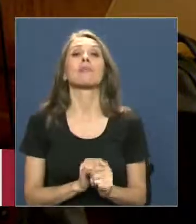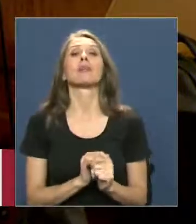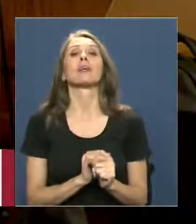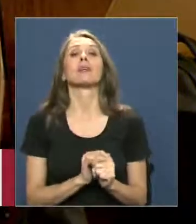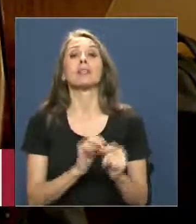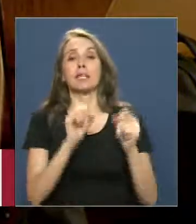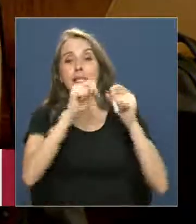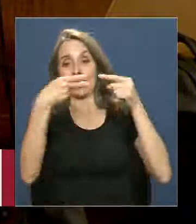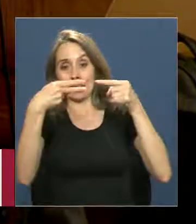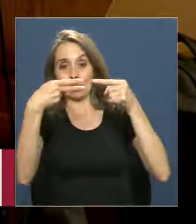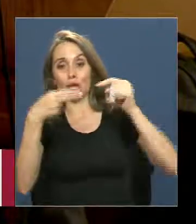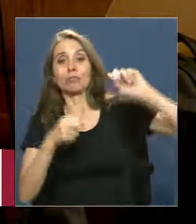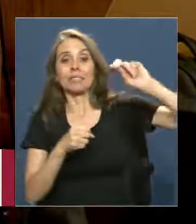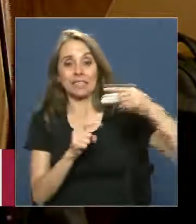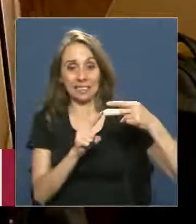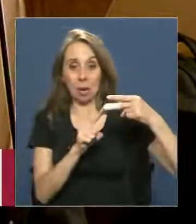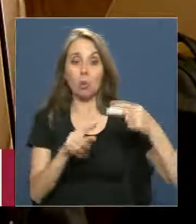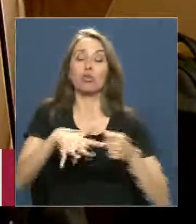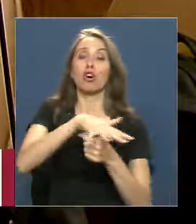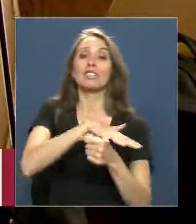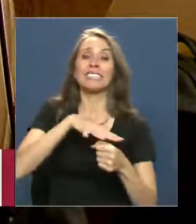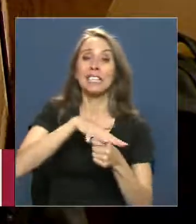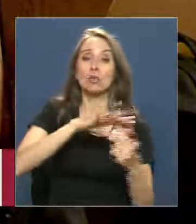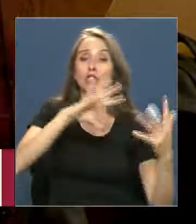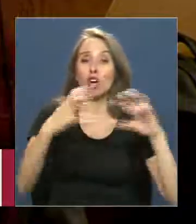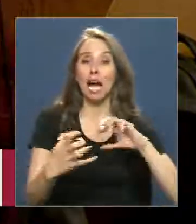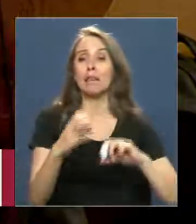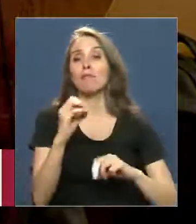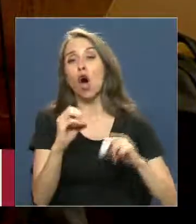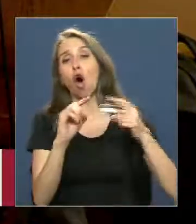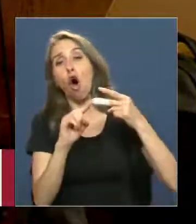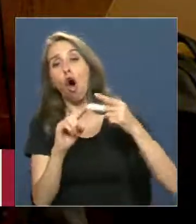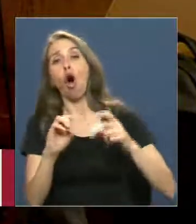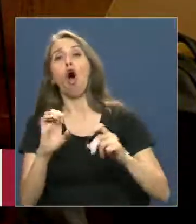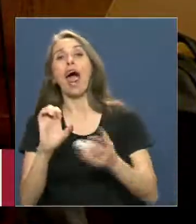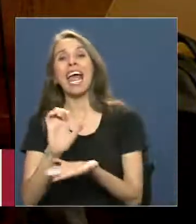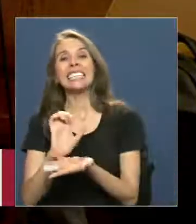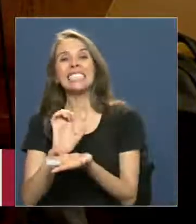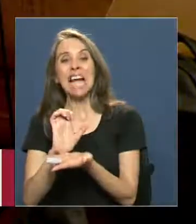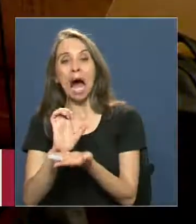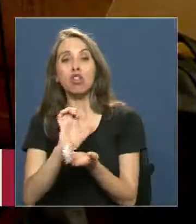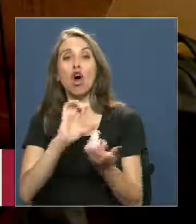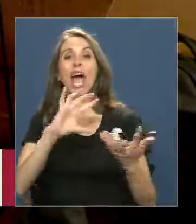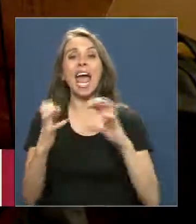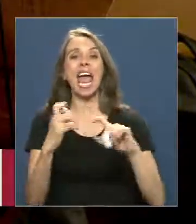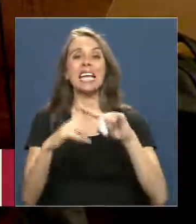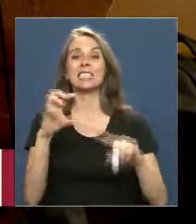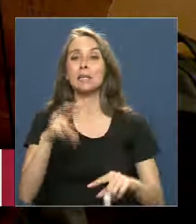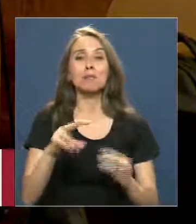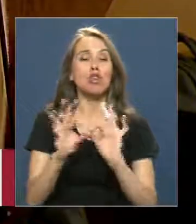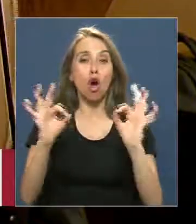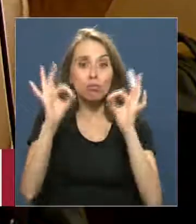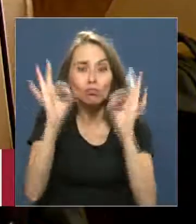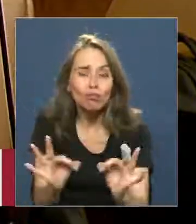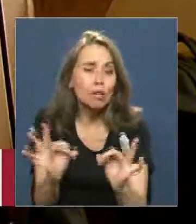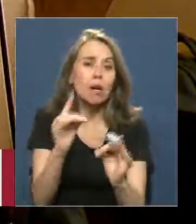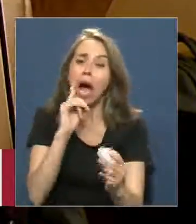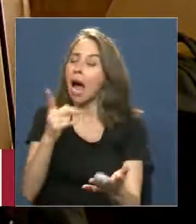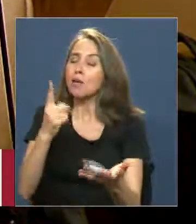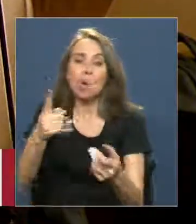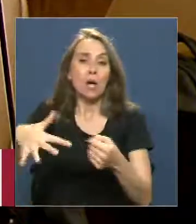esa situación de catástrofe o estado de excepción, que son consecuencia de una situación de hecho que afecta al